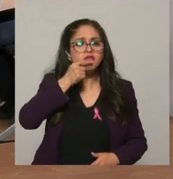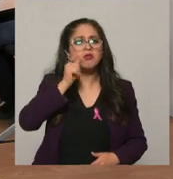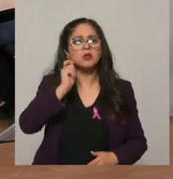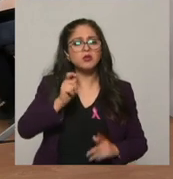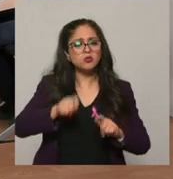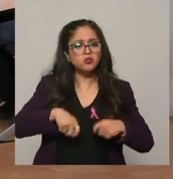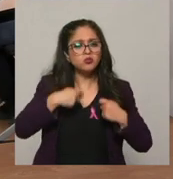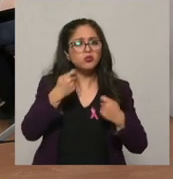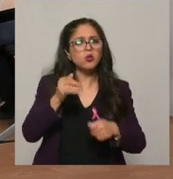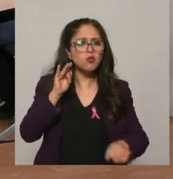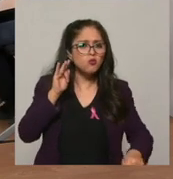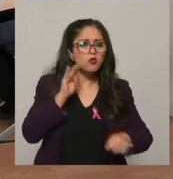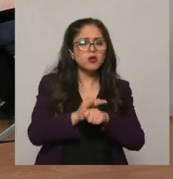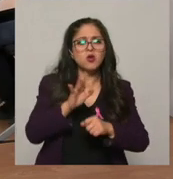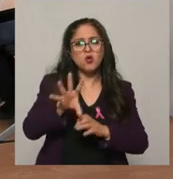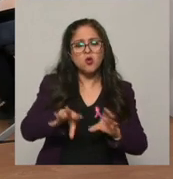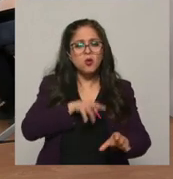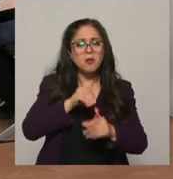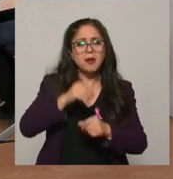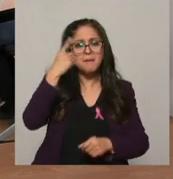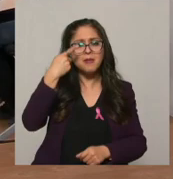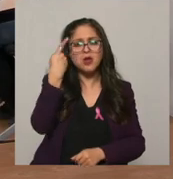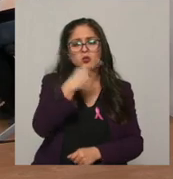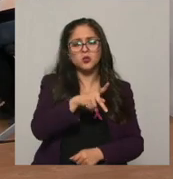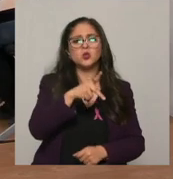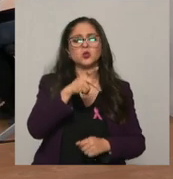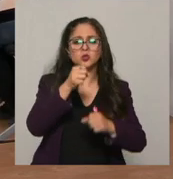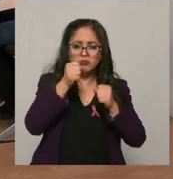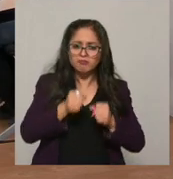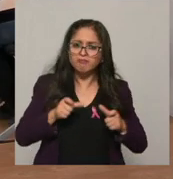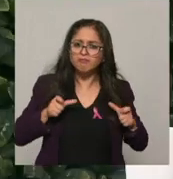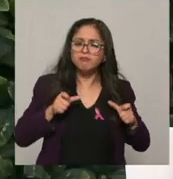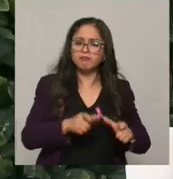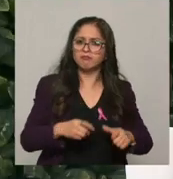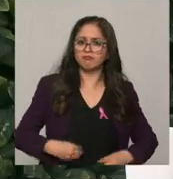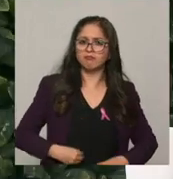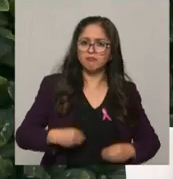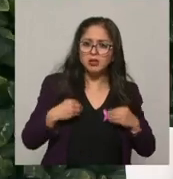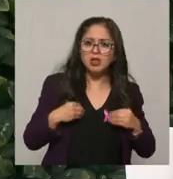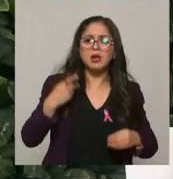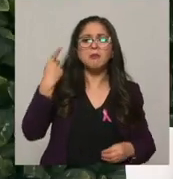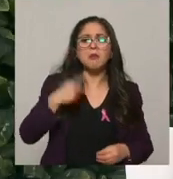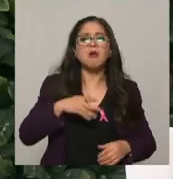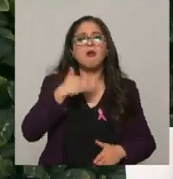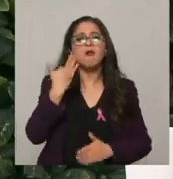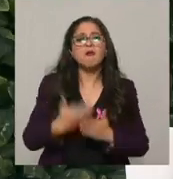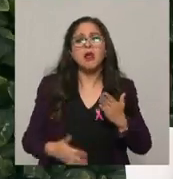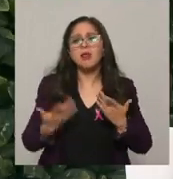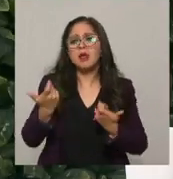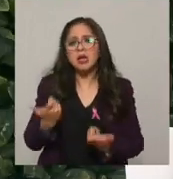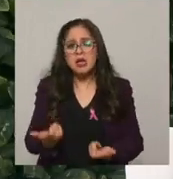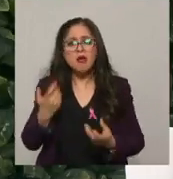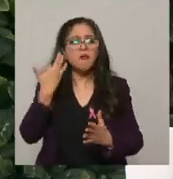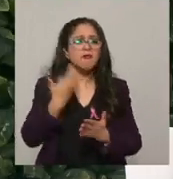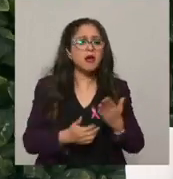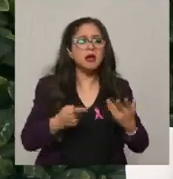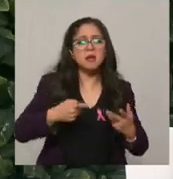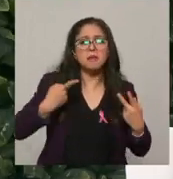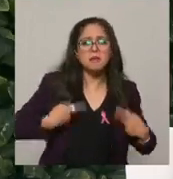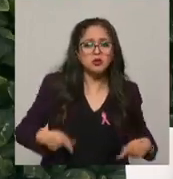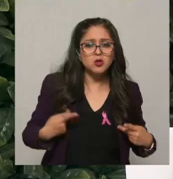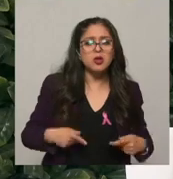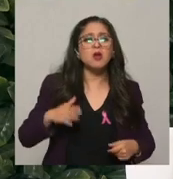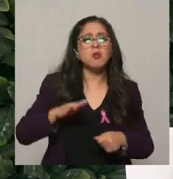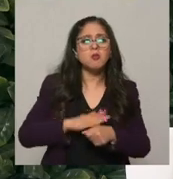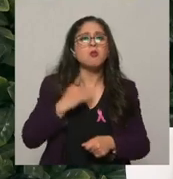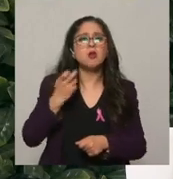de protección integrales para salvaguardar su seguridad. Y los argumentos son en todo momento falta de recursos, falta de personal y para nosotros